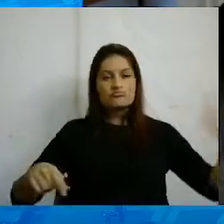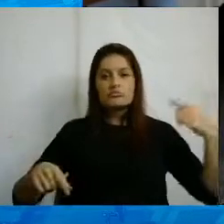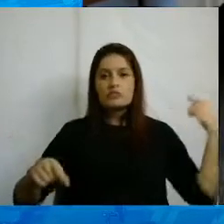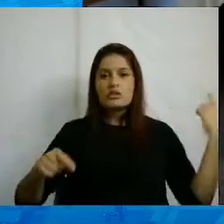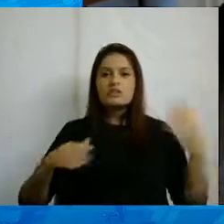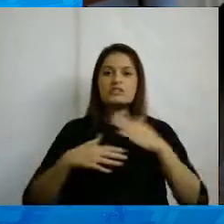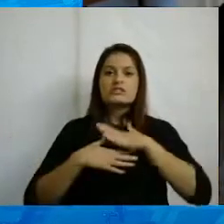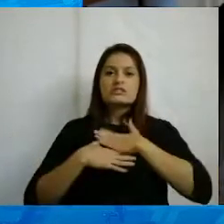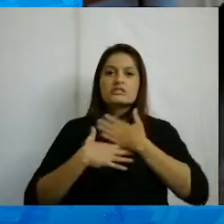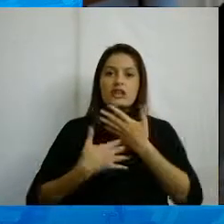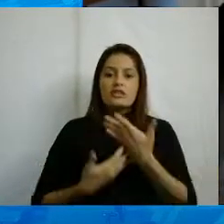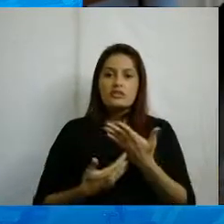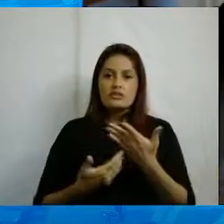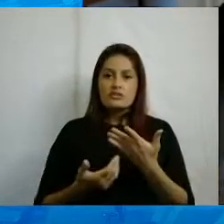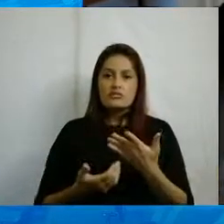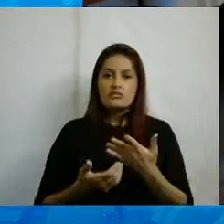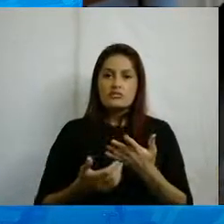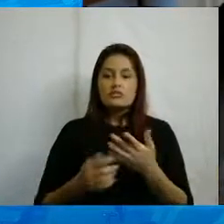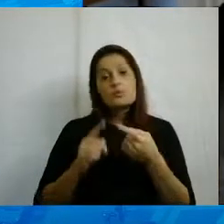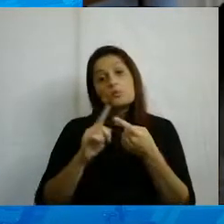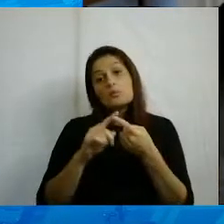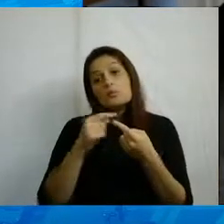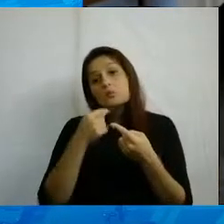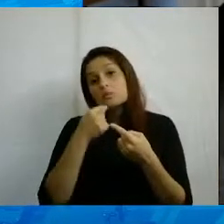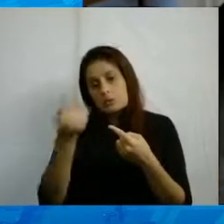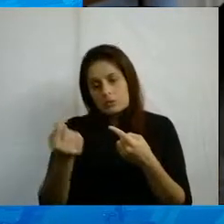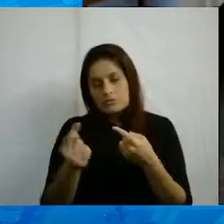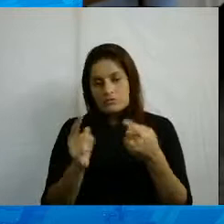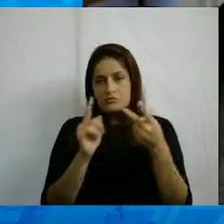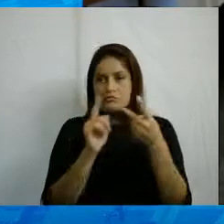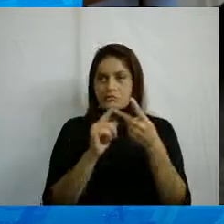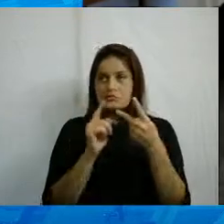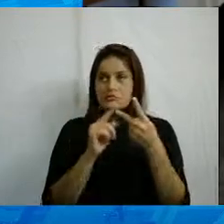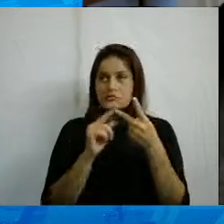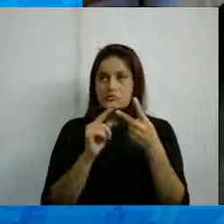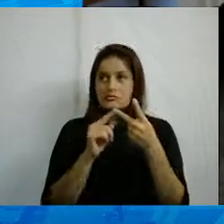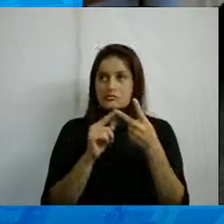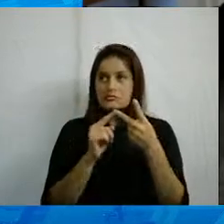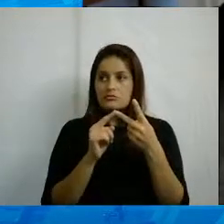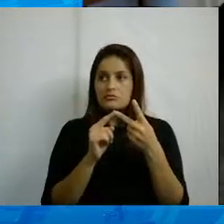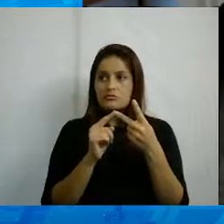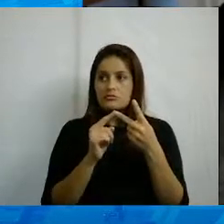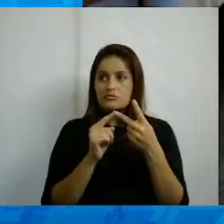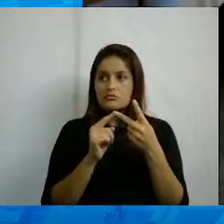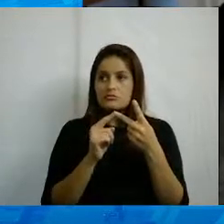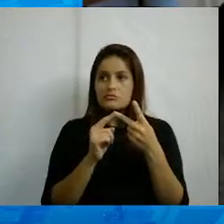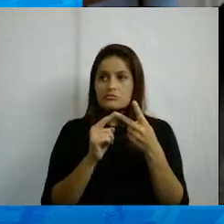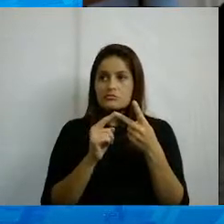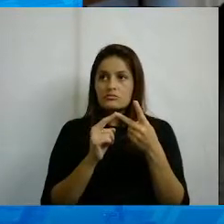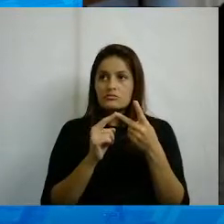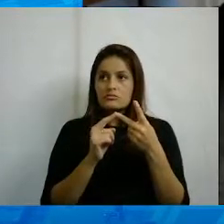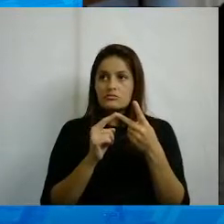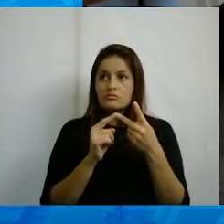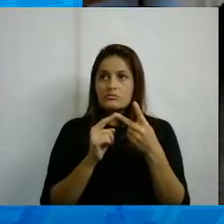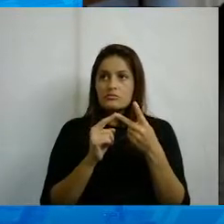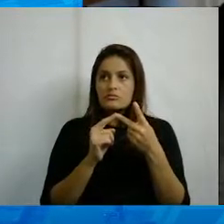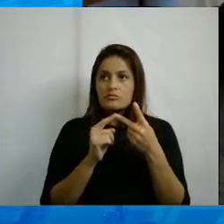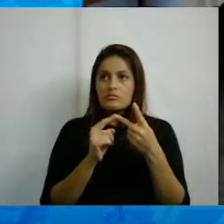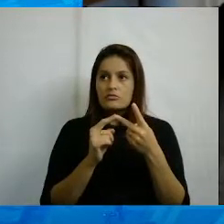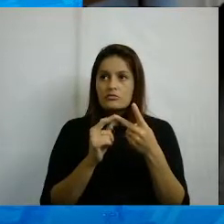sienten inseguros. Es una propuesta nomás. Y lo segundo, la carga, la estructura,